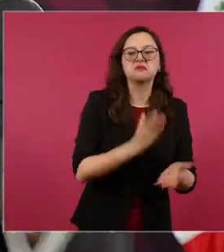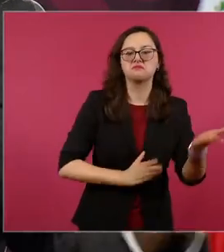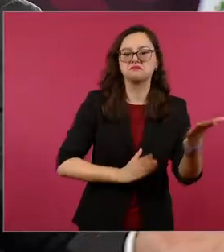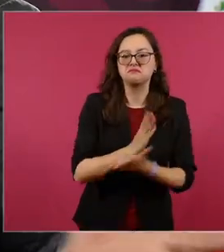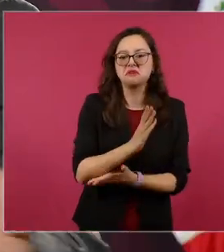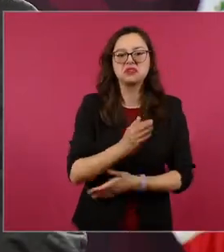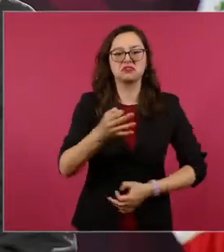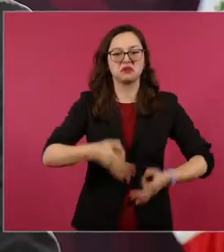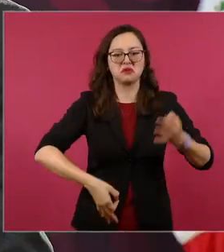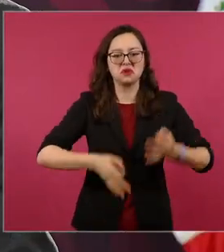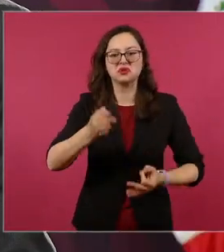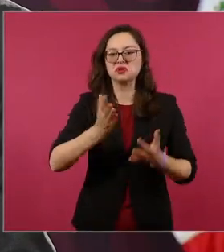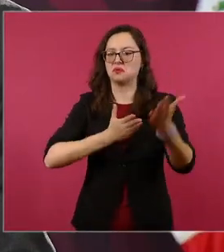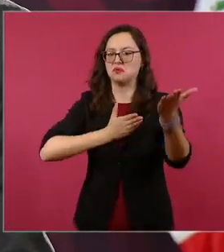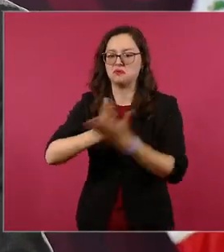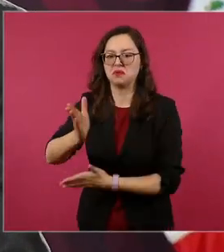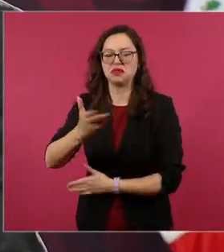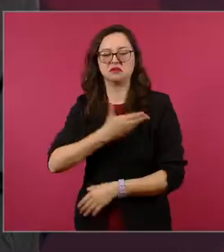en todo.